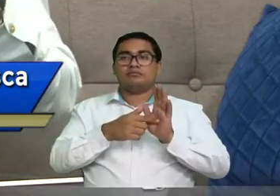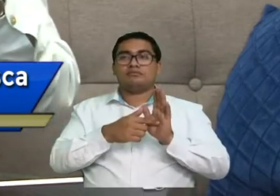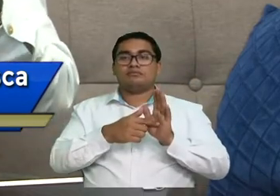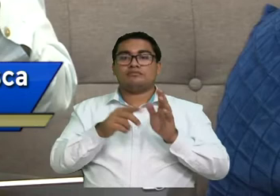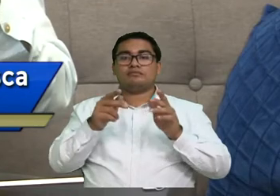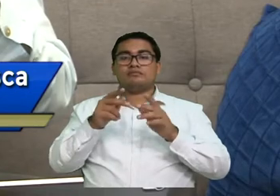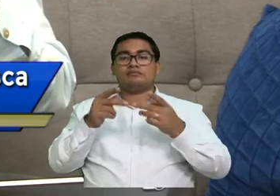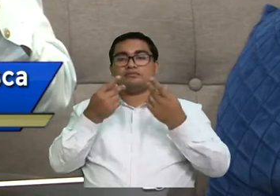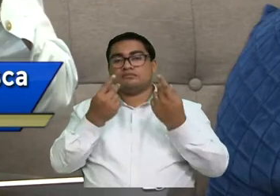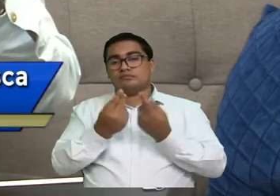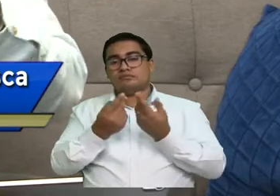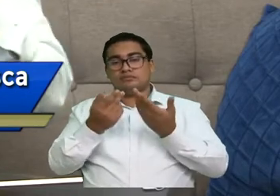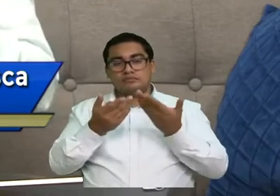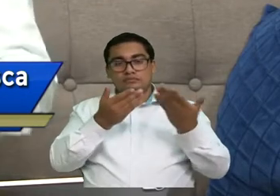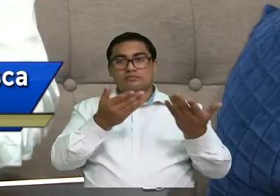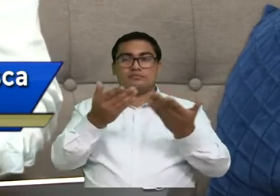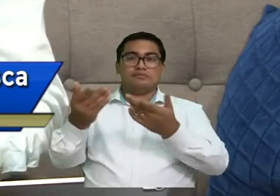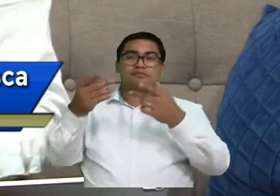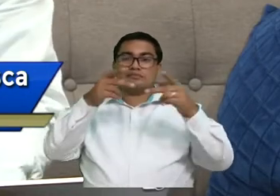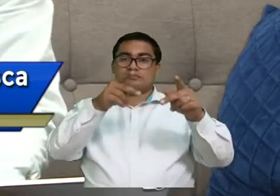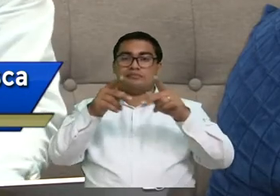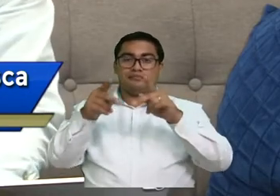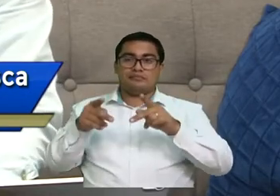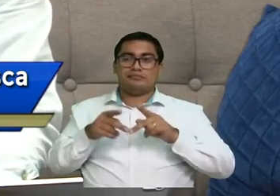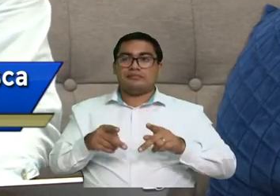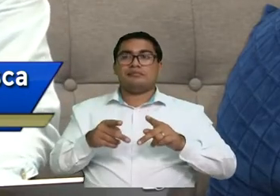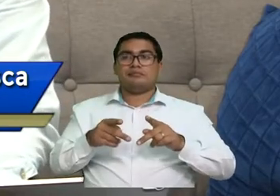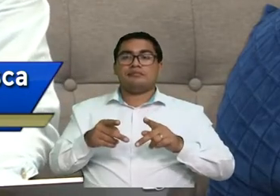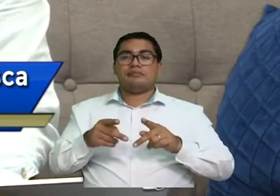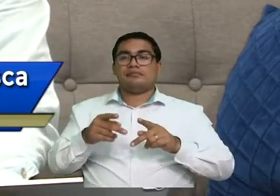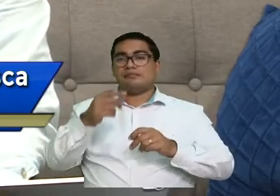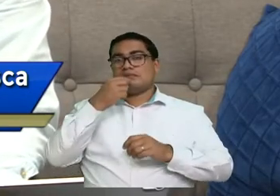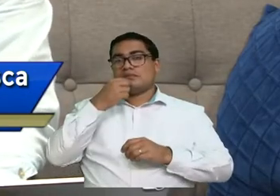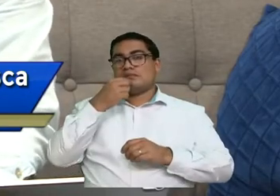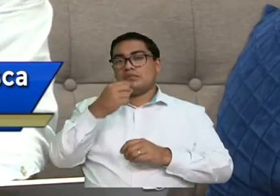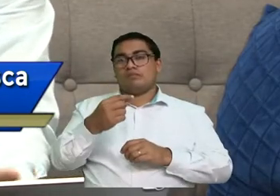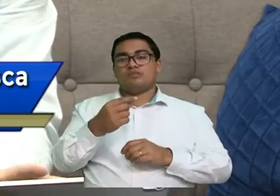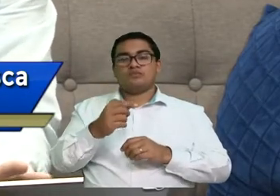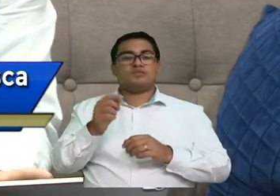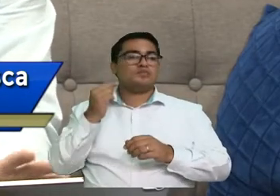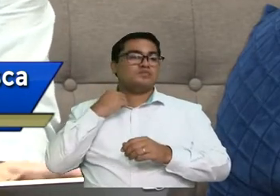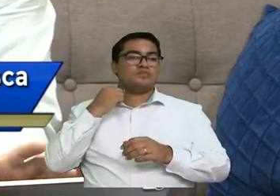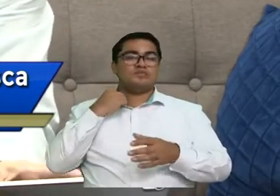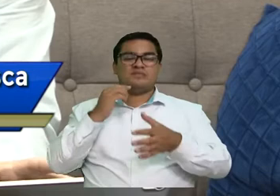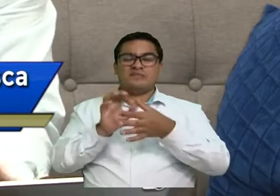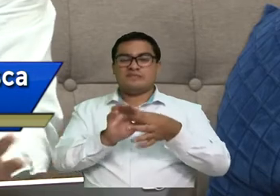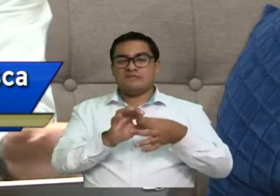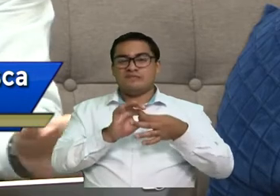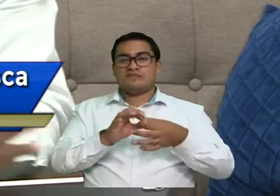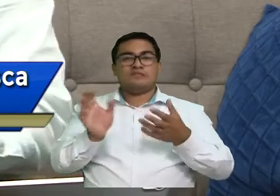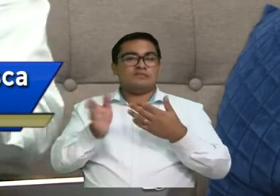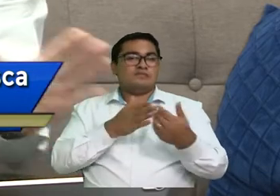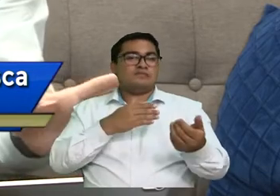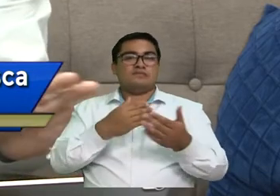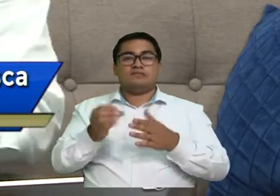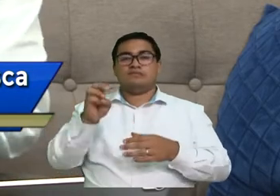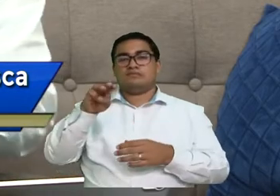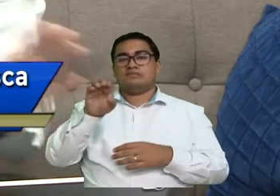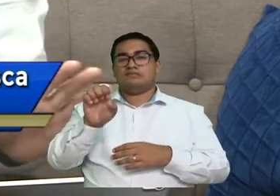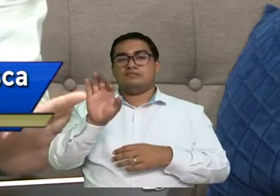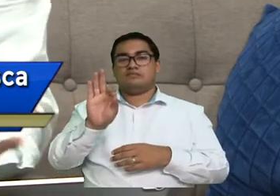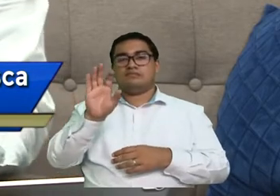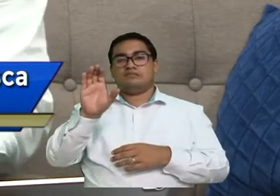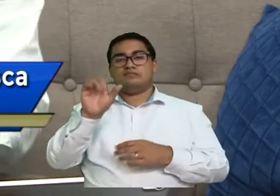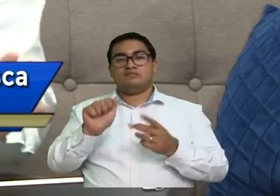y nos debemos nosotros a los protagonistas y nosotros estamos ahí. No importa si es MEFCA, si es INPEFCA, si